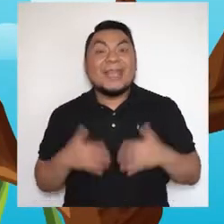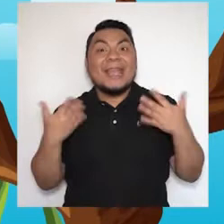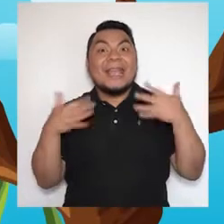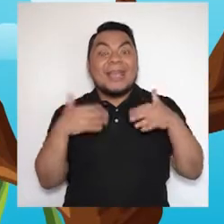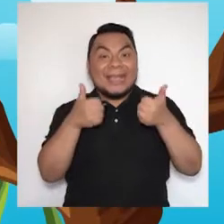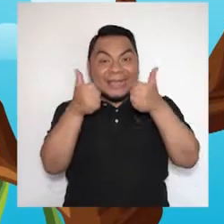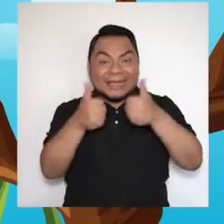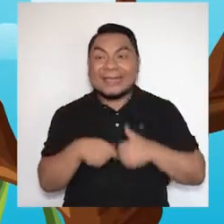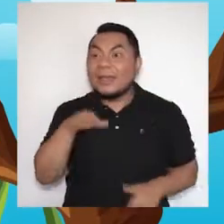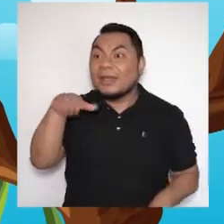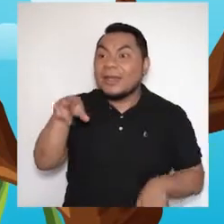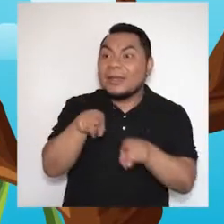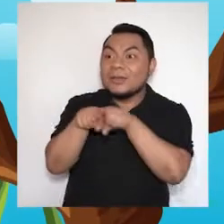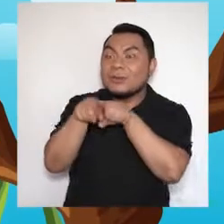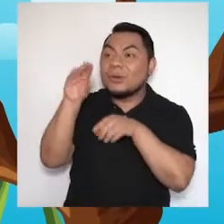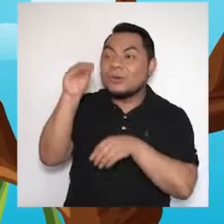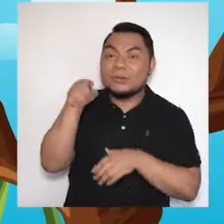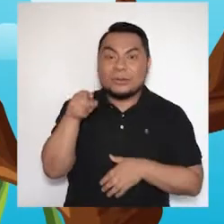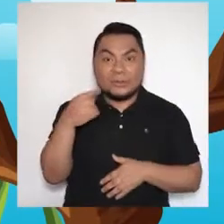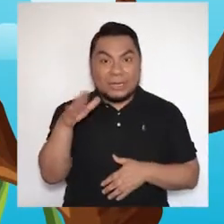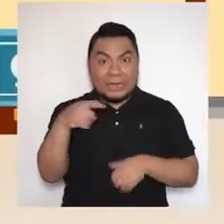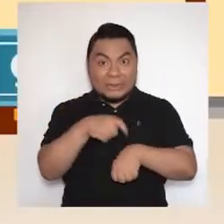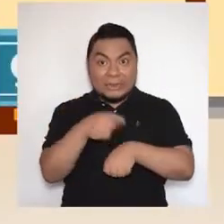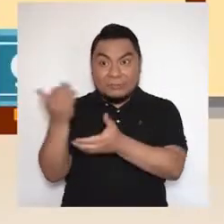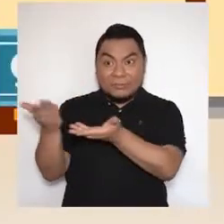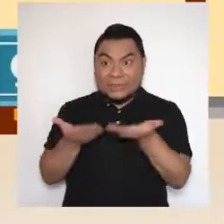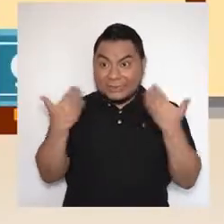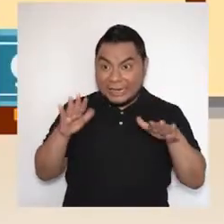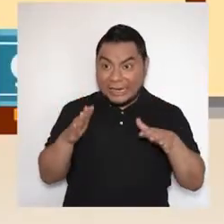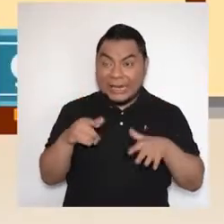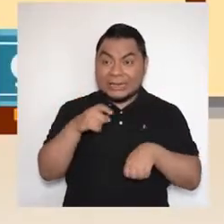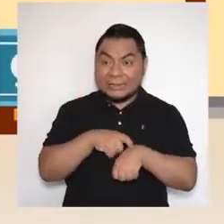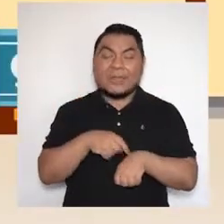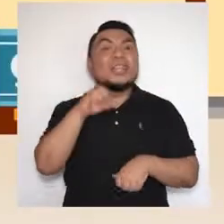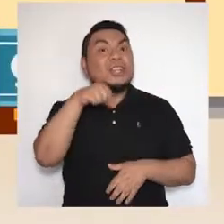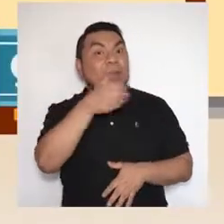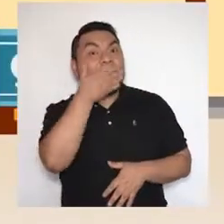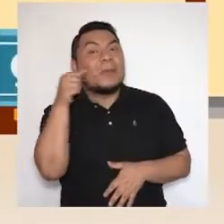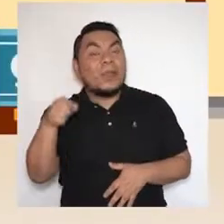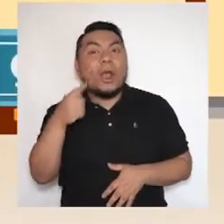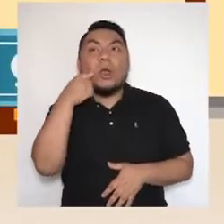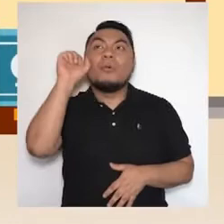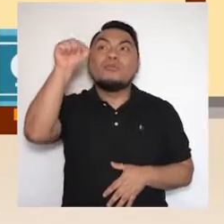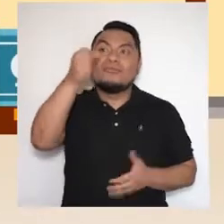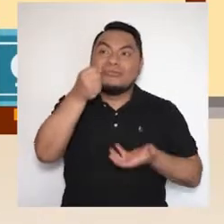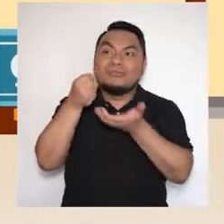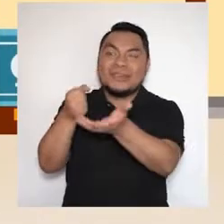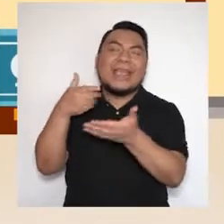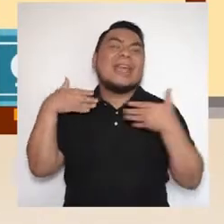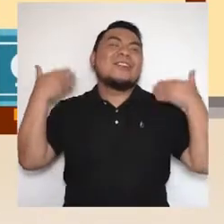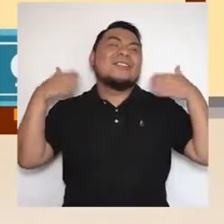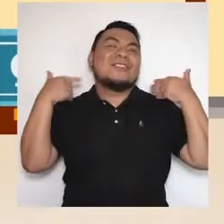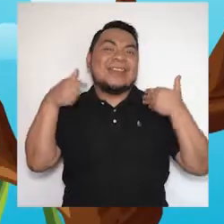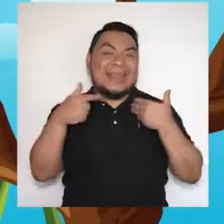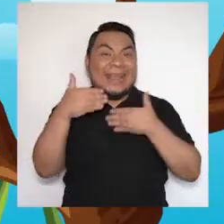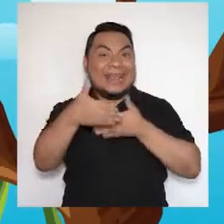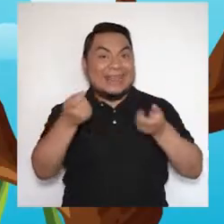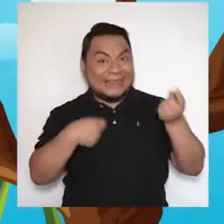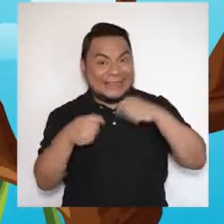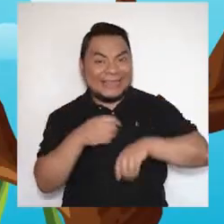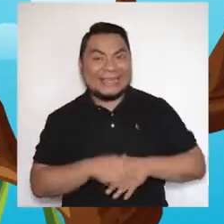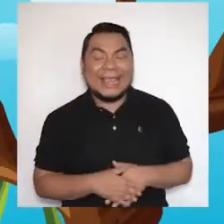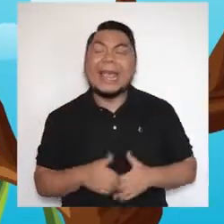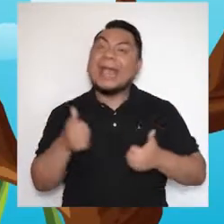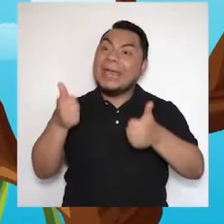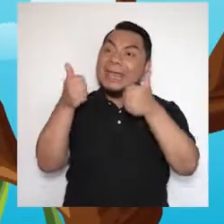¡Chirrín! Oye, Calcetín, ¿llegó el pedido a tiempo? Sí, y lo mejor es que el señor quedó muy contento con la tienda.